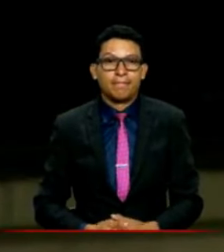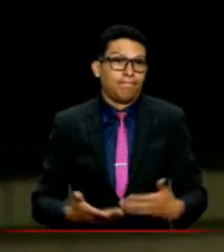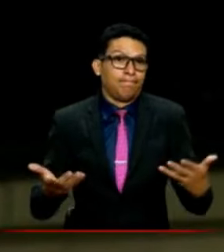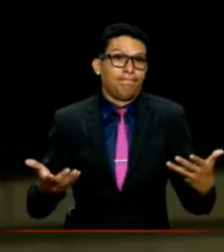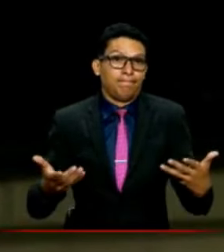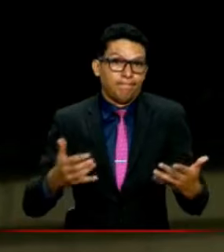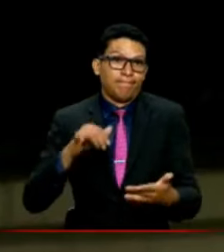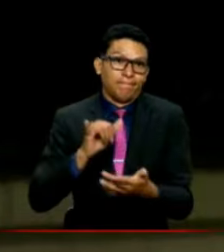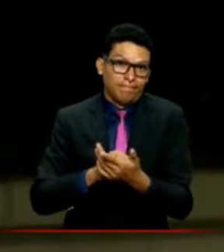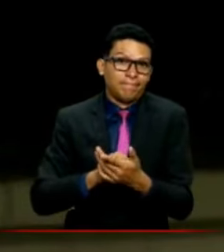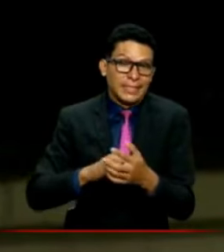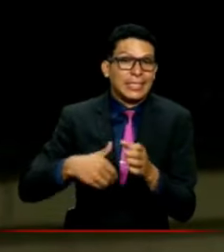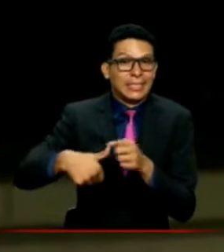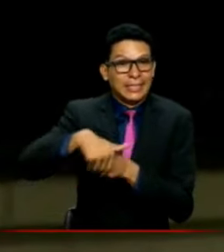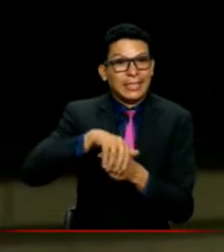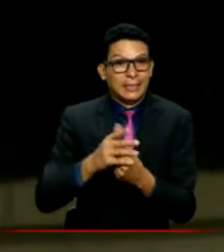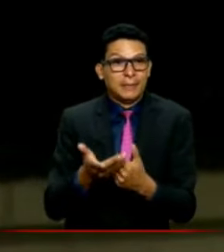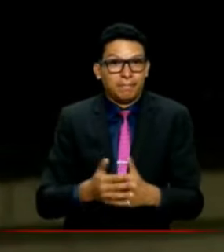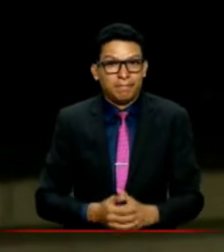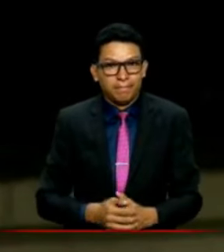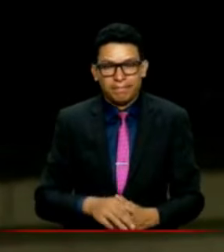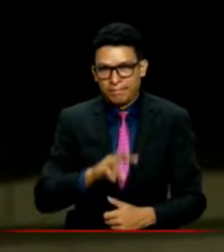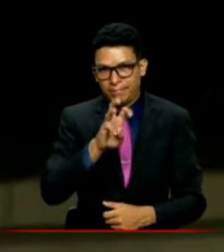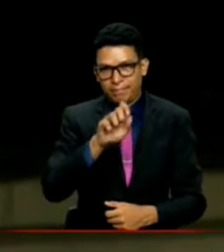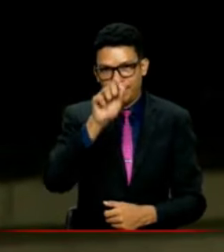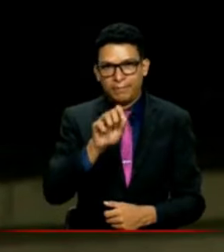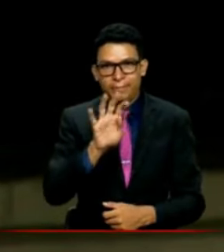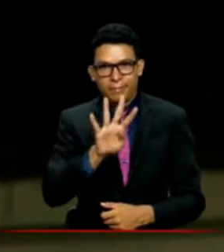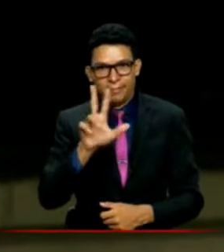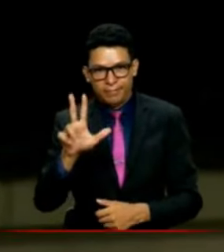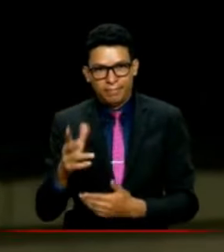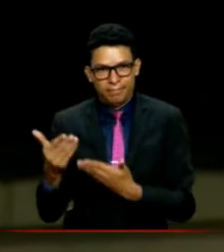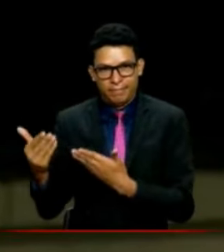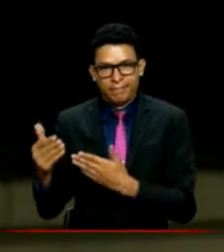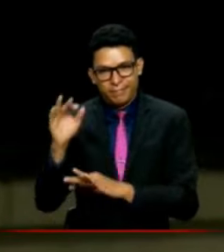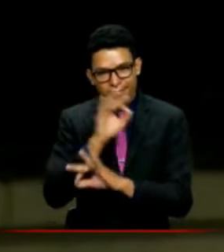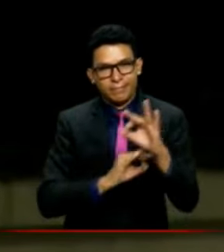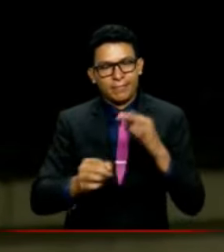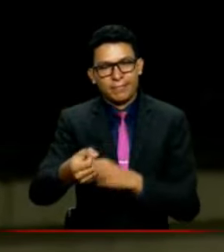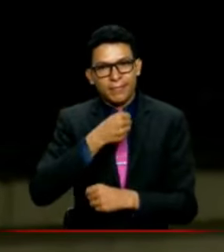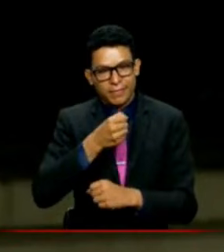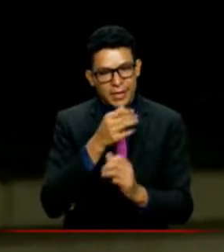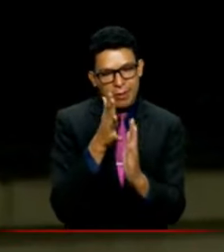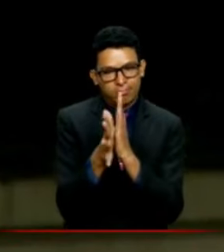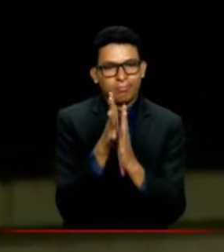Ese es el panorama. 8:43 p.m. Yo soy Carmen Alicia Sarmiento Mora y